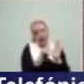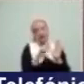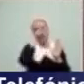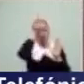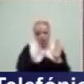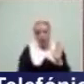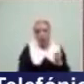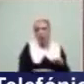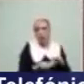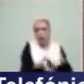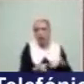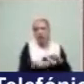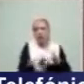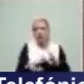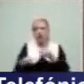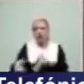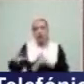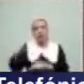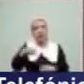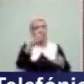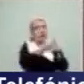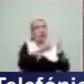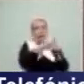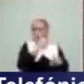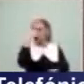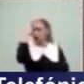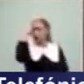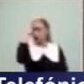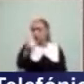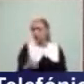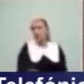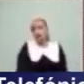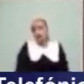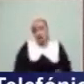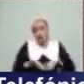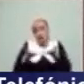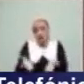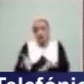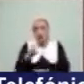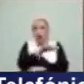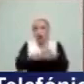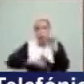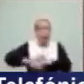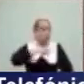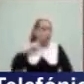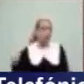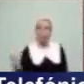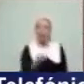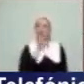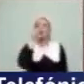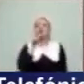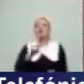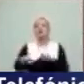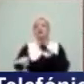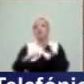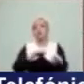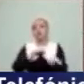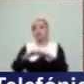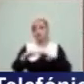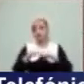yo puedo listar los asuntos. Los asuntos no se pueden listar si no hay proyecto. Este año, por ejemplo,